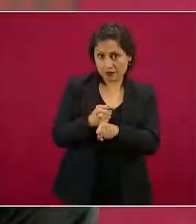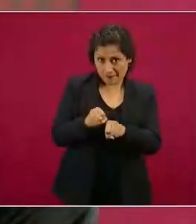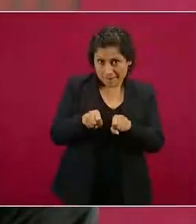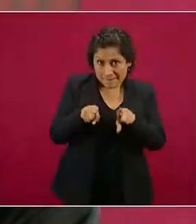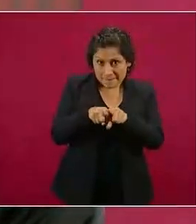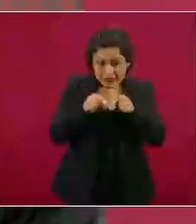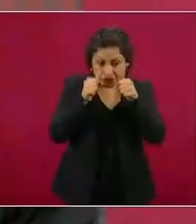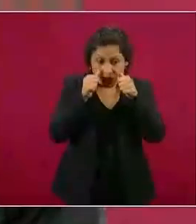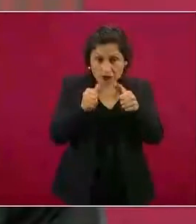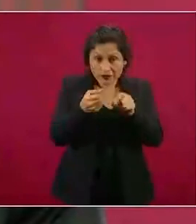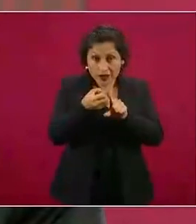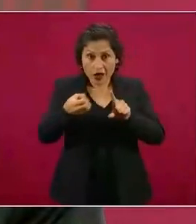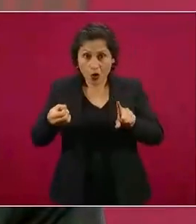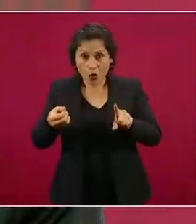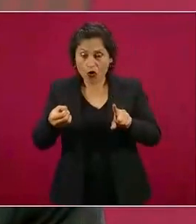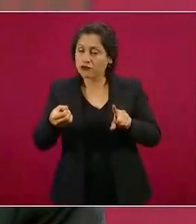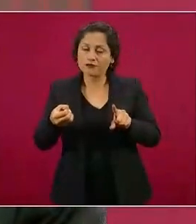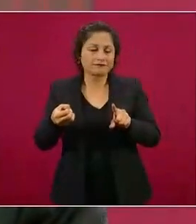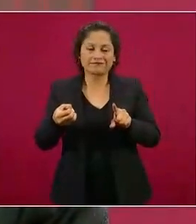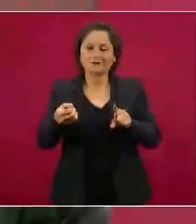Tiene que cambiar,